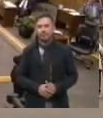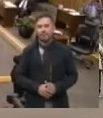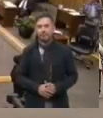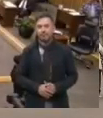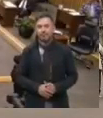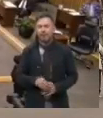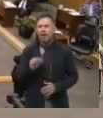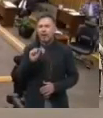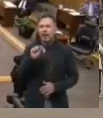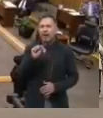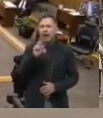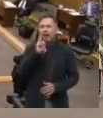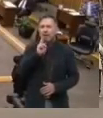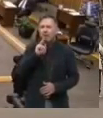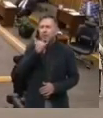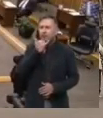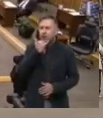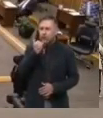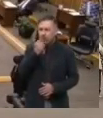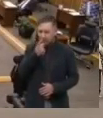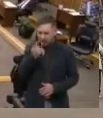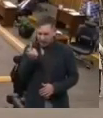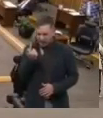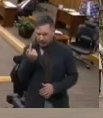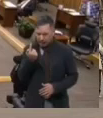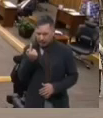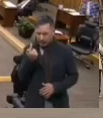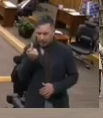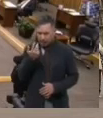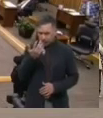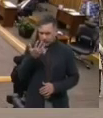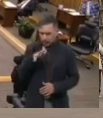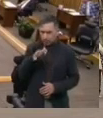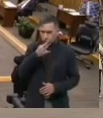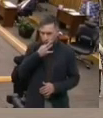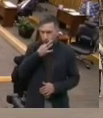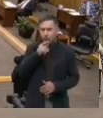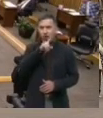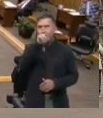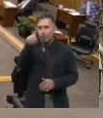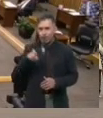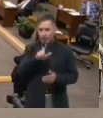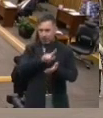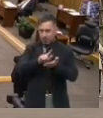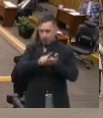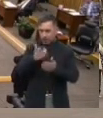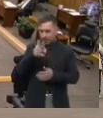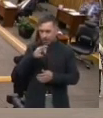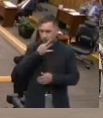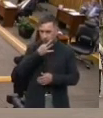A ver, perdón, ¿cuánto? 15, necesitamos 10 minutos para la sanitización. 10 minutos. Ya.